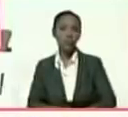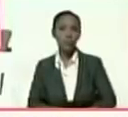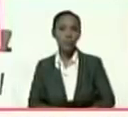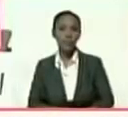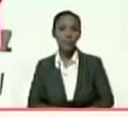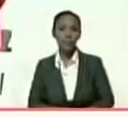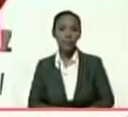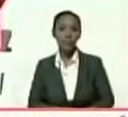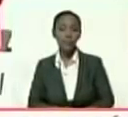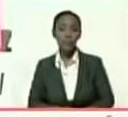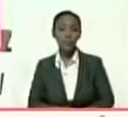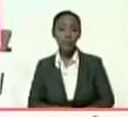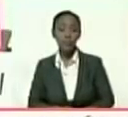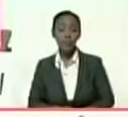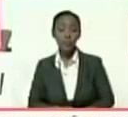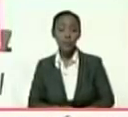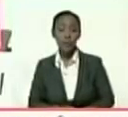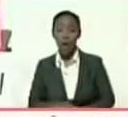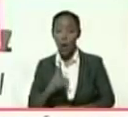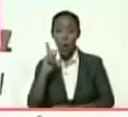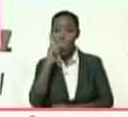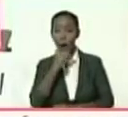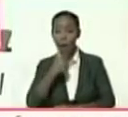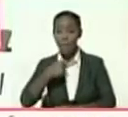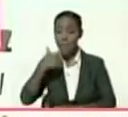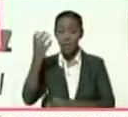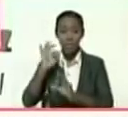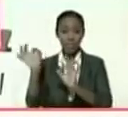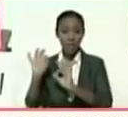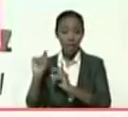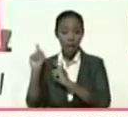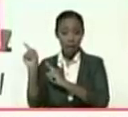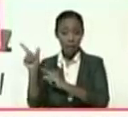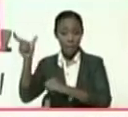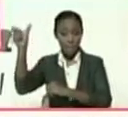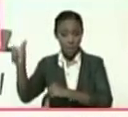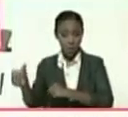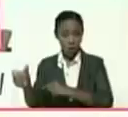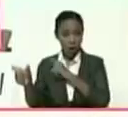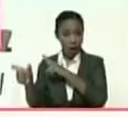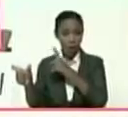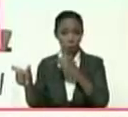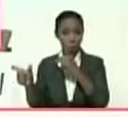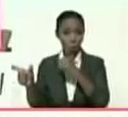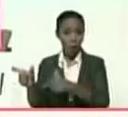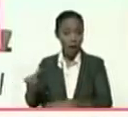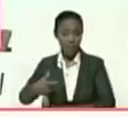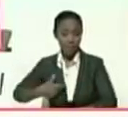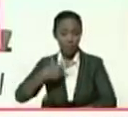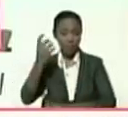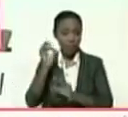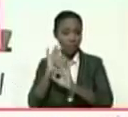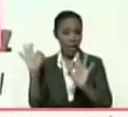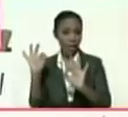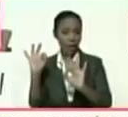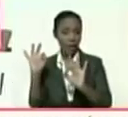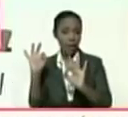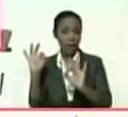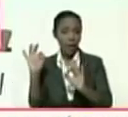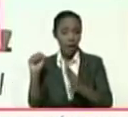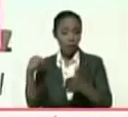Mire, son tan descarados que uno lee un Twitter del golpista